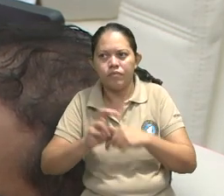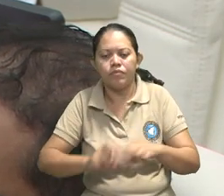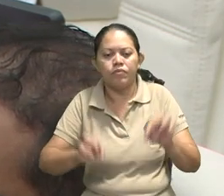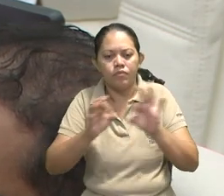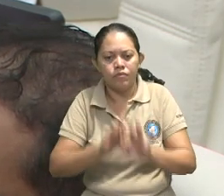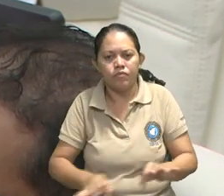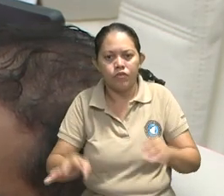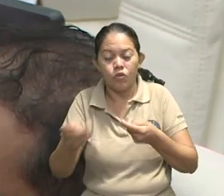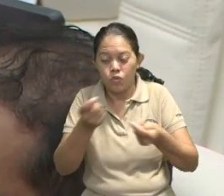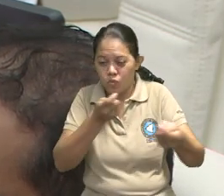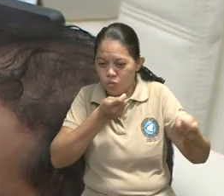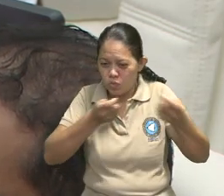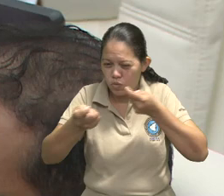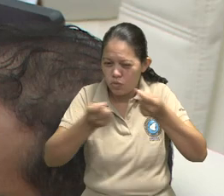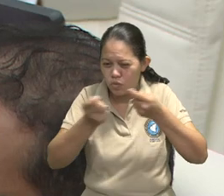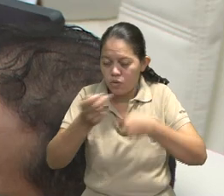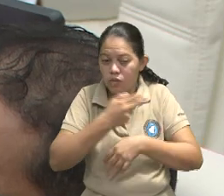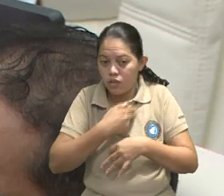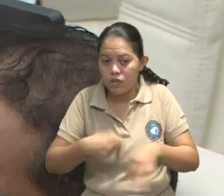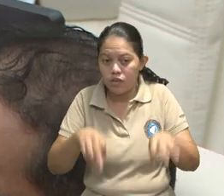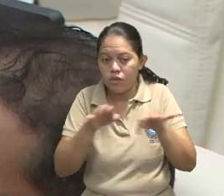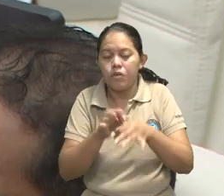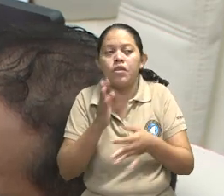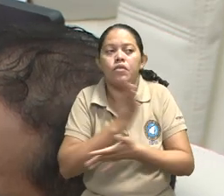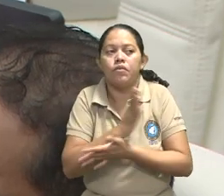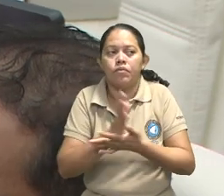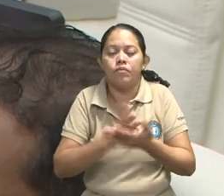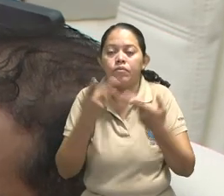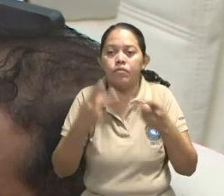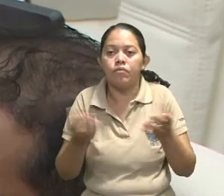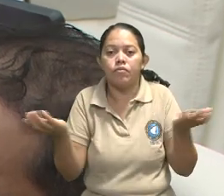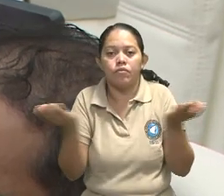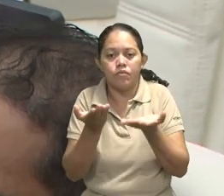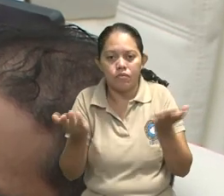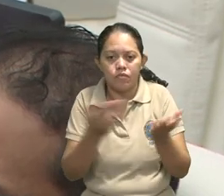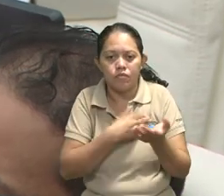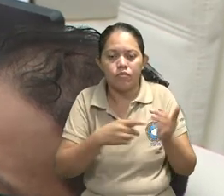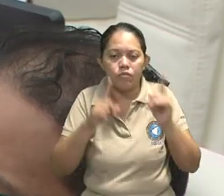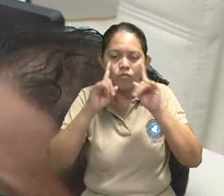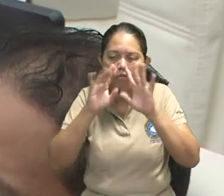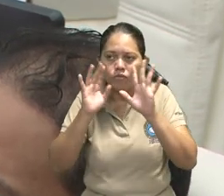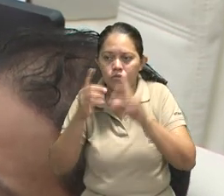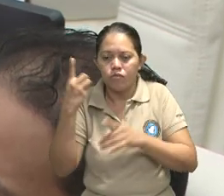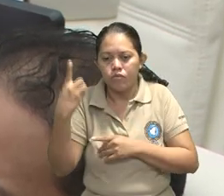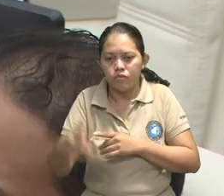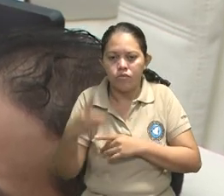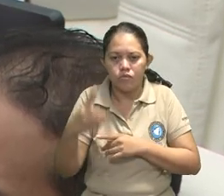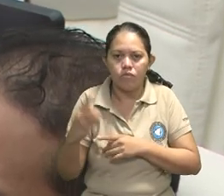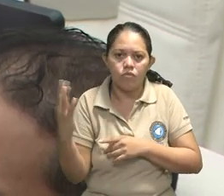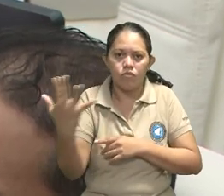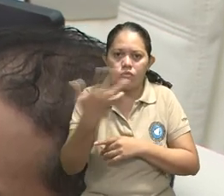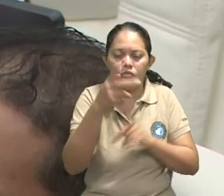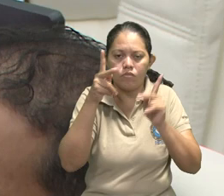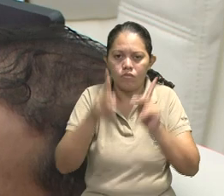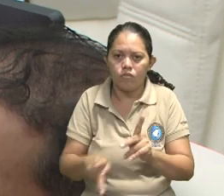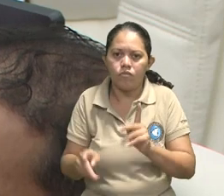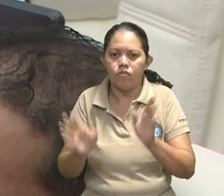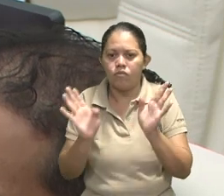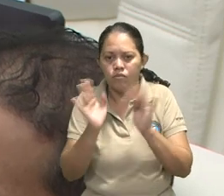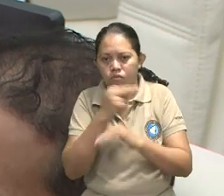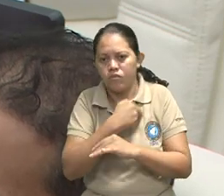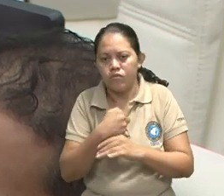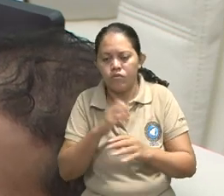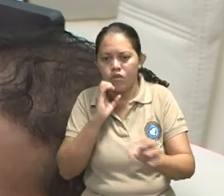y control de los agentes económicos regulados, así como para la protección de los derechos de todos los usuarios de los servicios